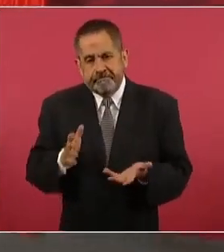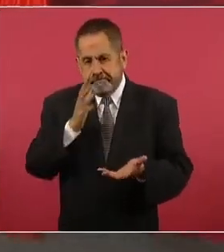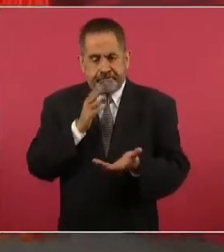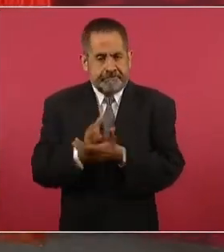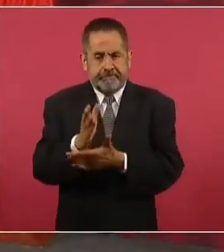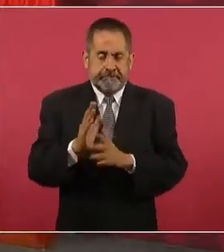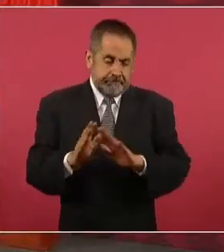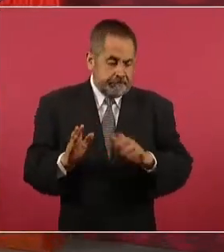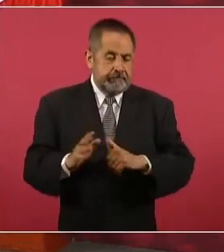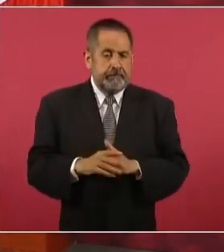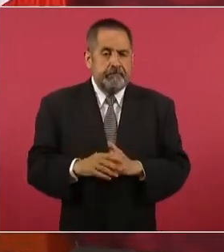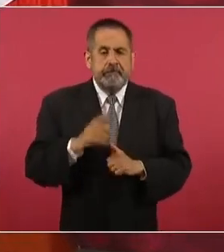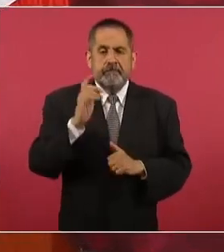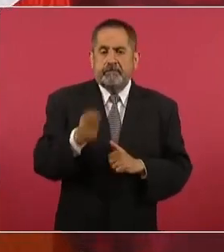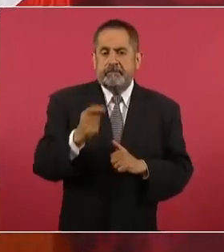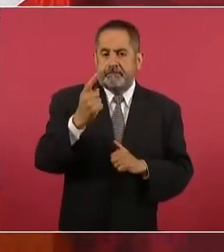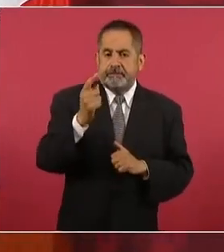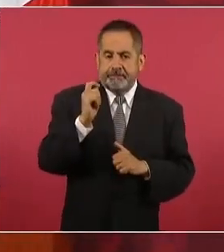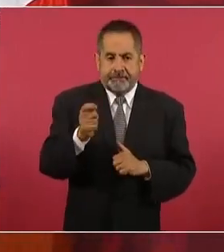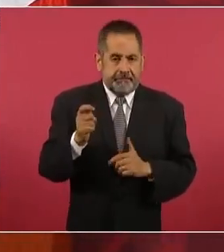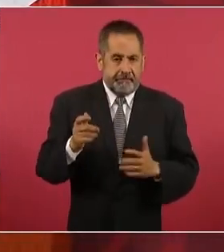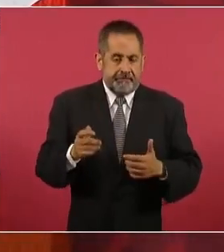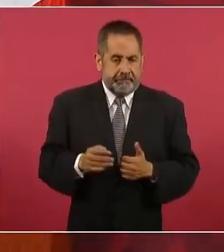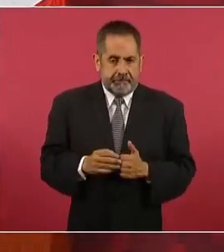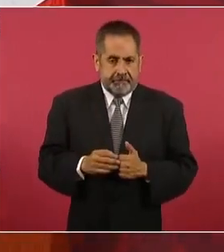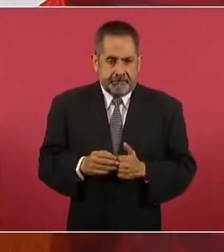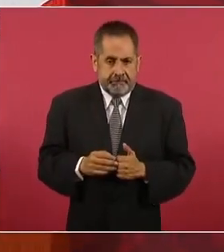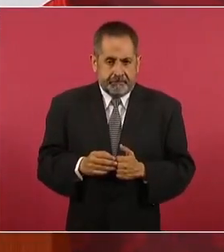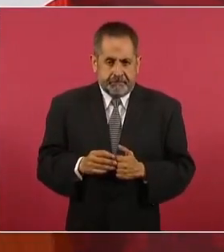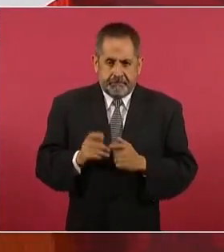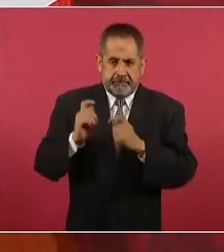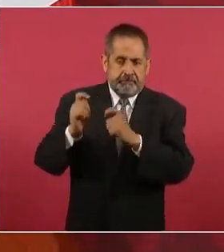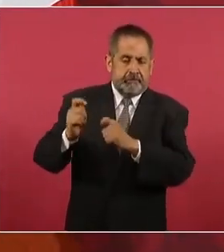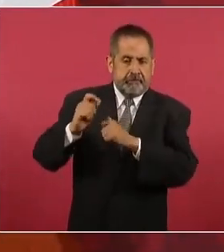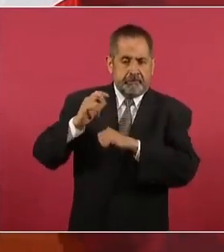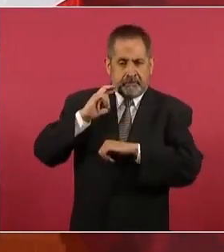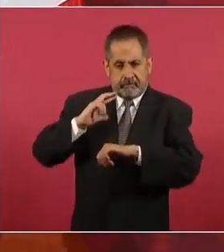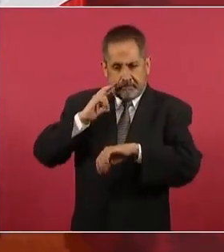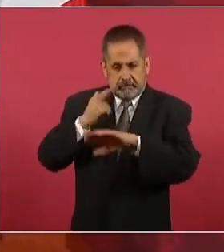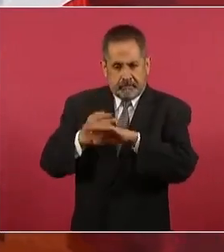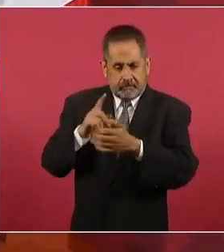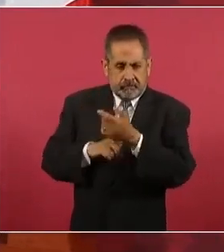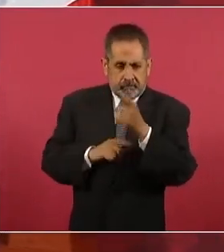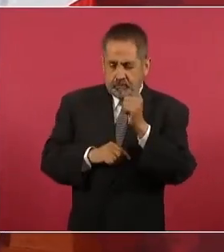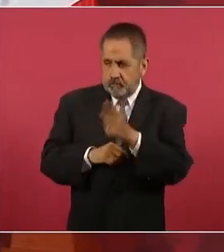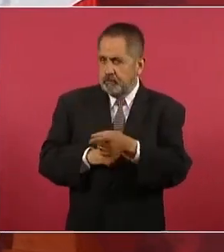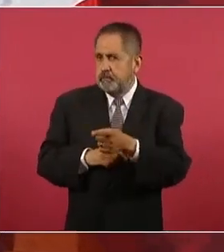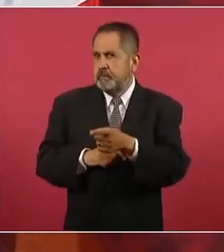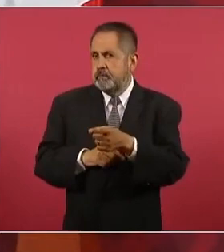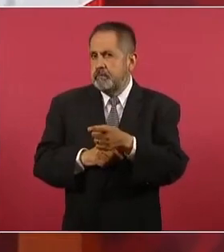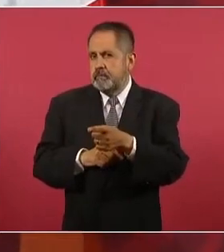intervenir, solo que corresponda a